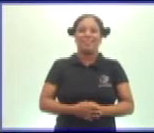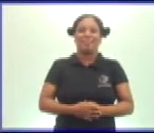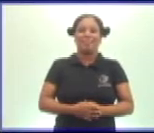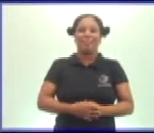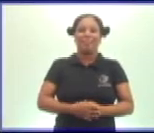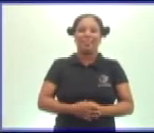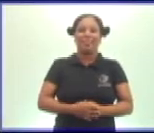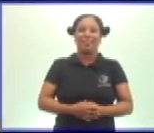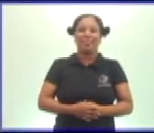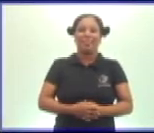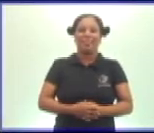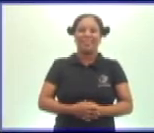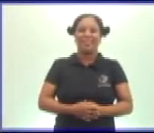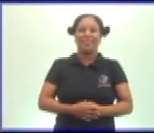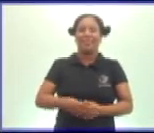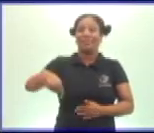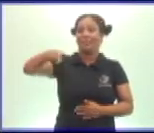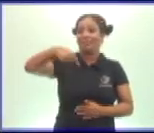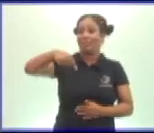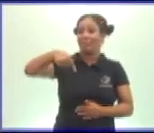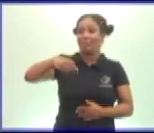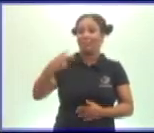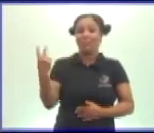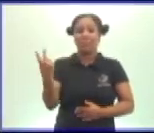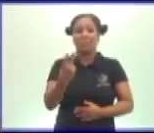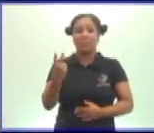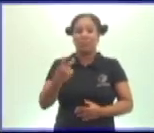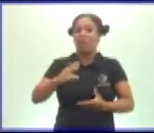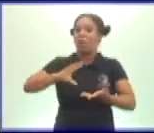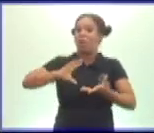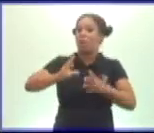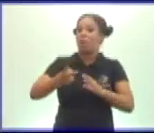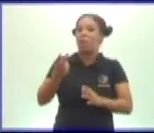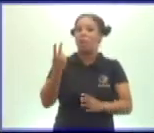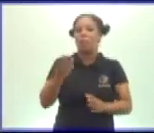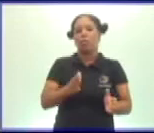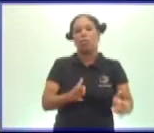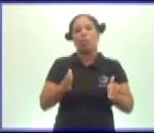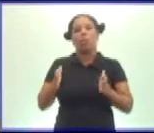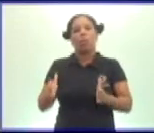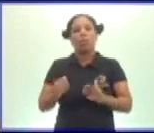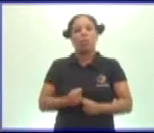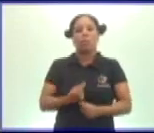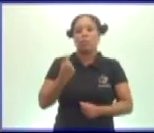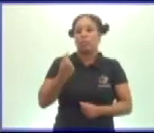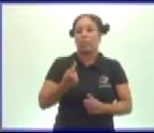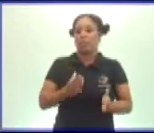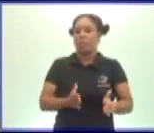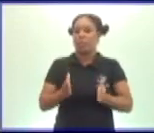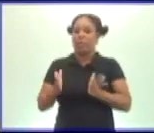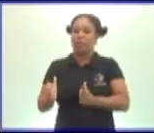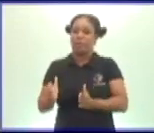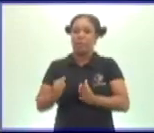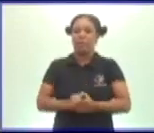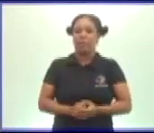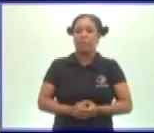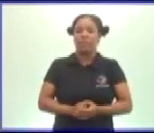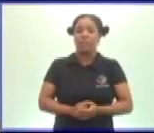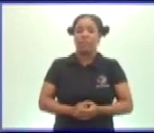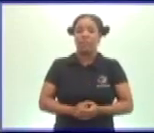Las disoluciones están constituidas por dos fases. Una primera fase, que sería la